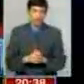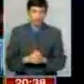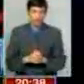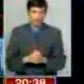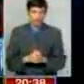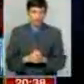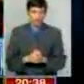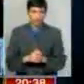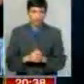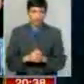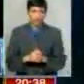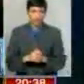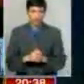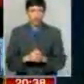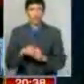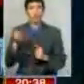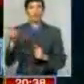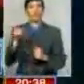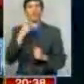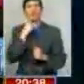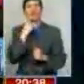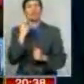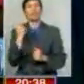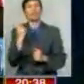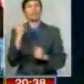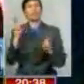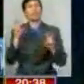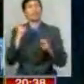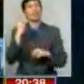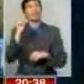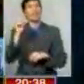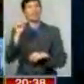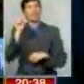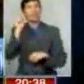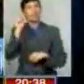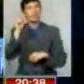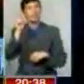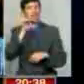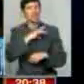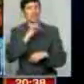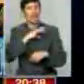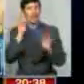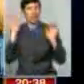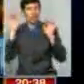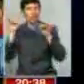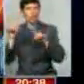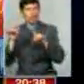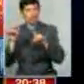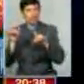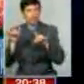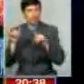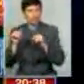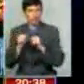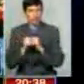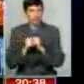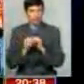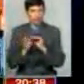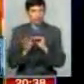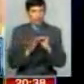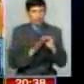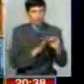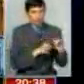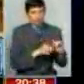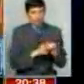Respecto a la presencia de 20.000 chilenos, se manifiesta San Paoli. Nueva pregunta. Esas las dudas que tiene la partida